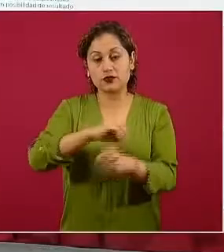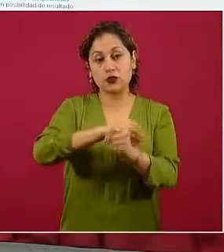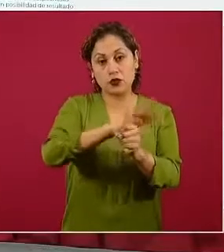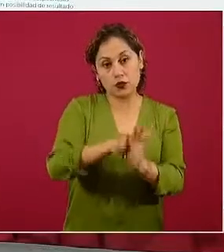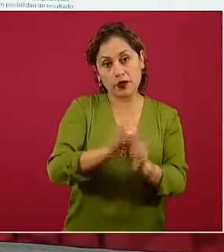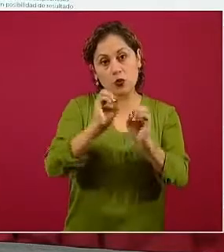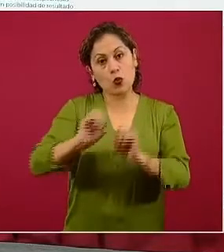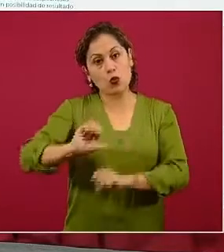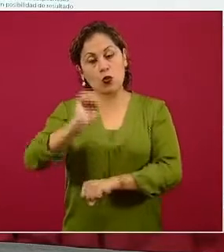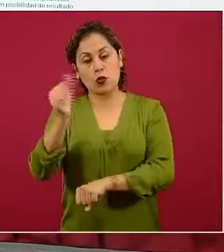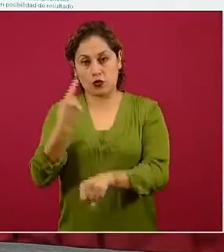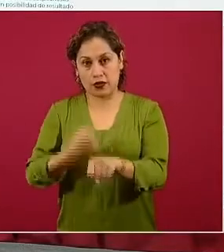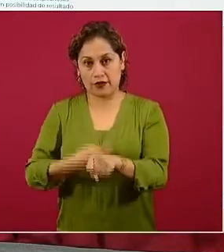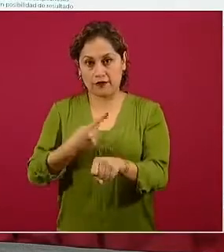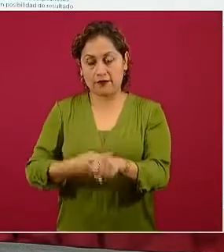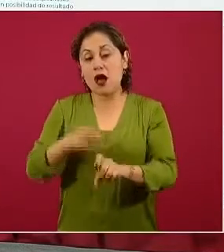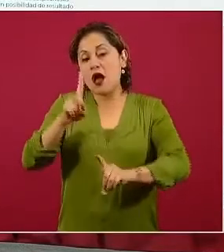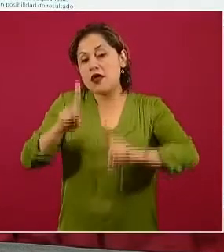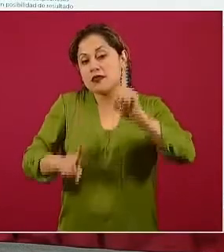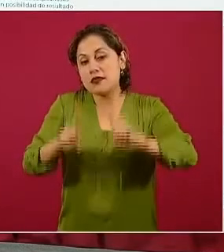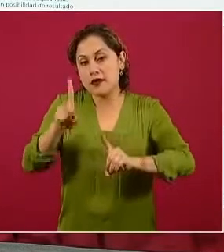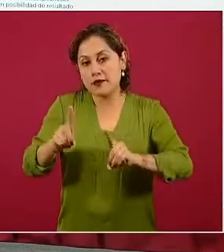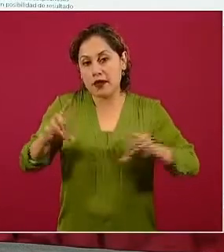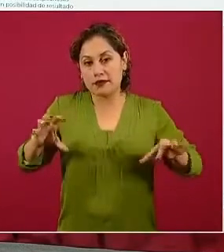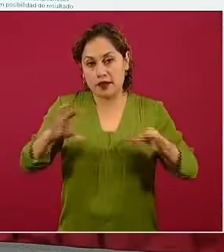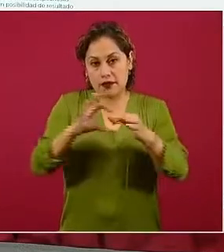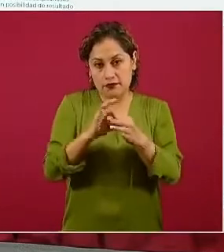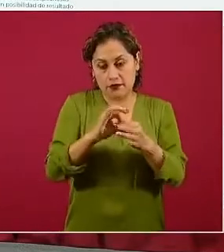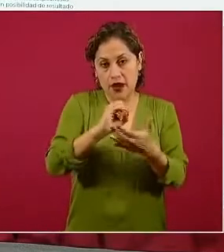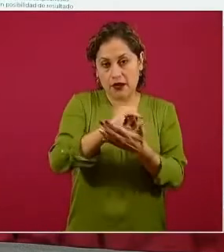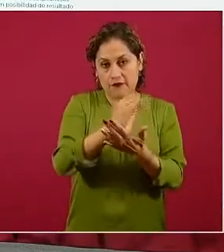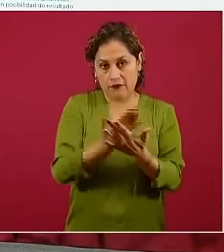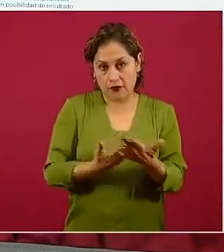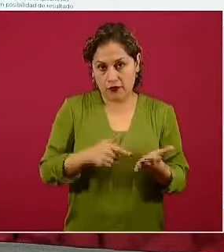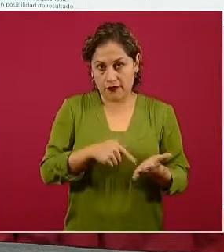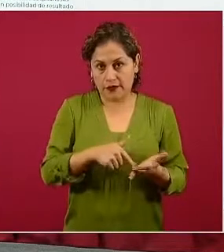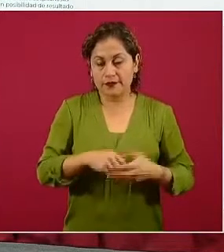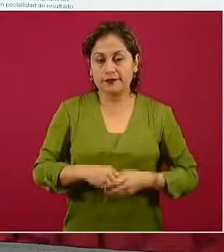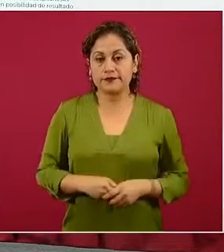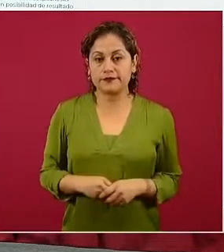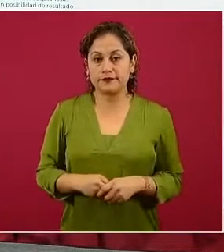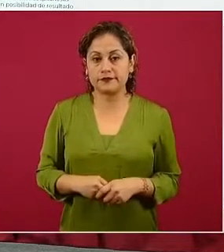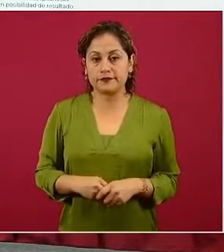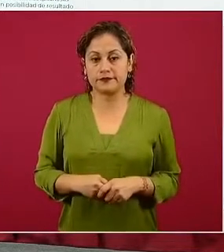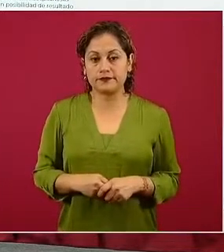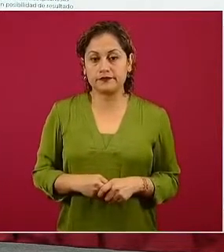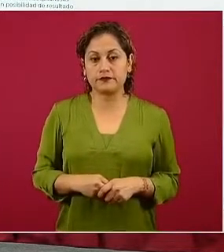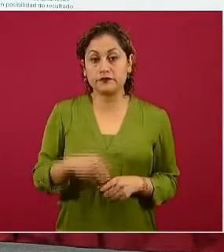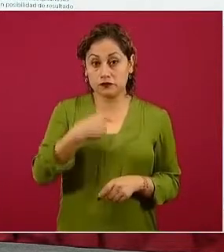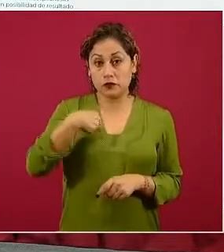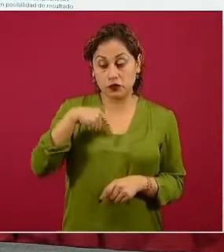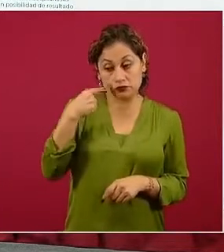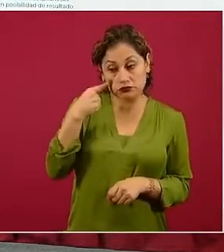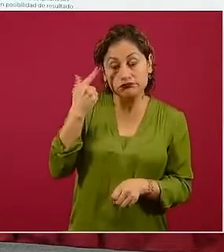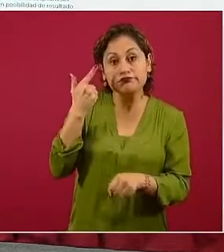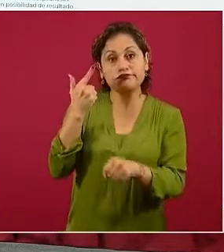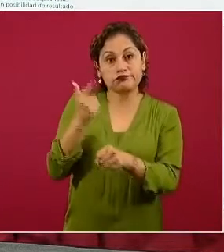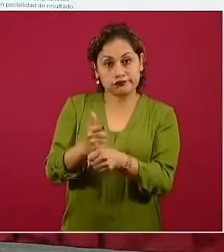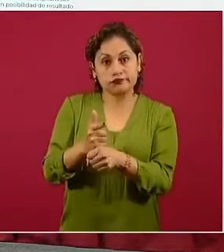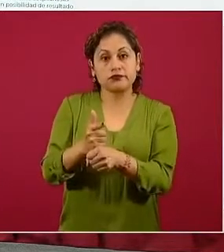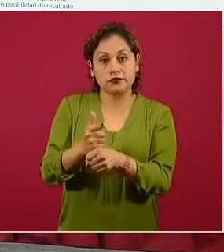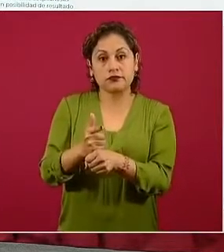cumplan con los criterios clínico-epidemiológicos. Hemos visto también que se ha ido, acortando